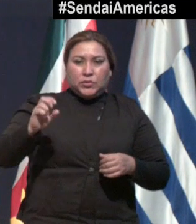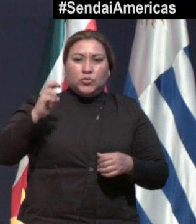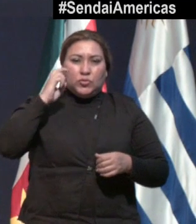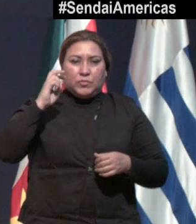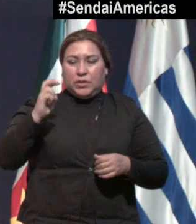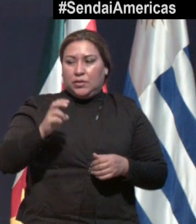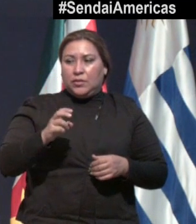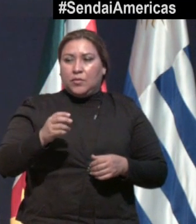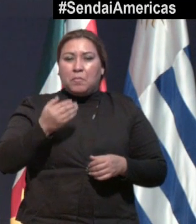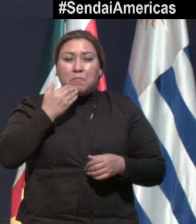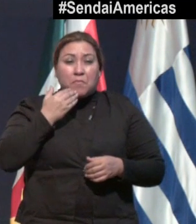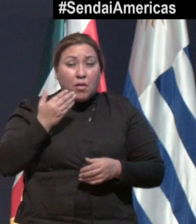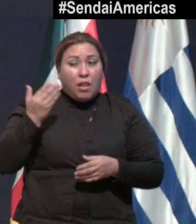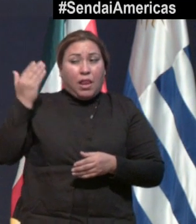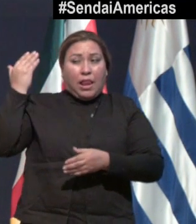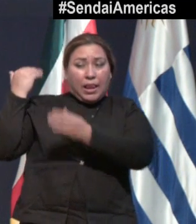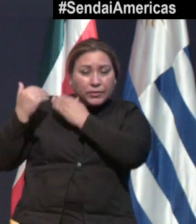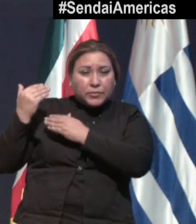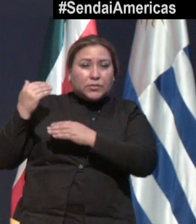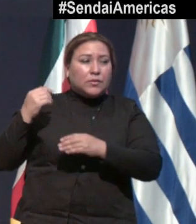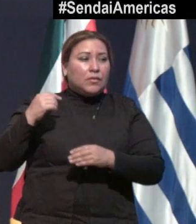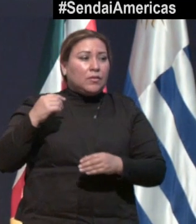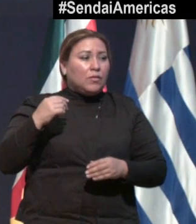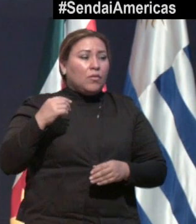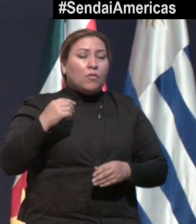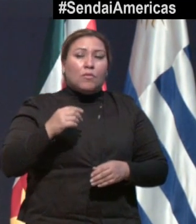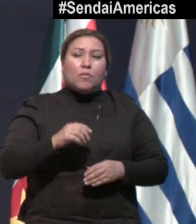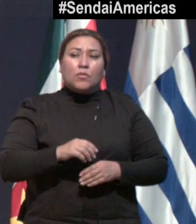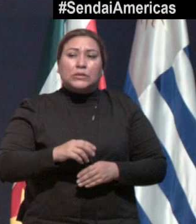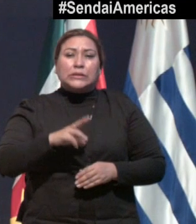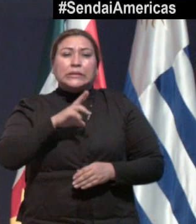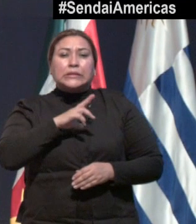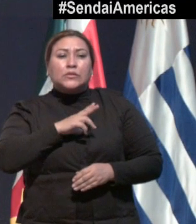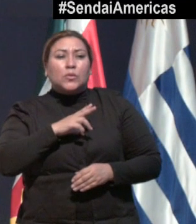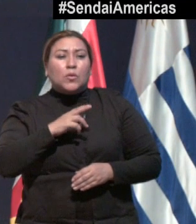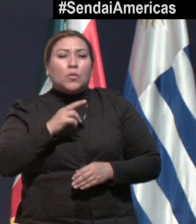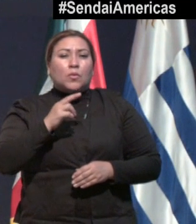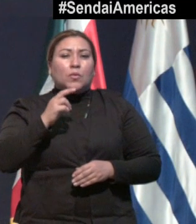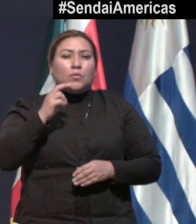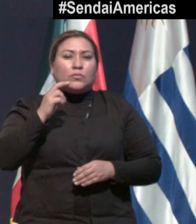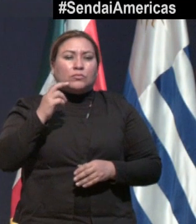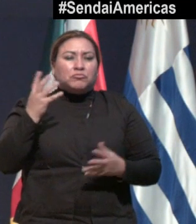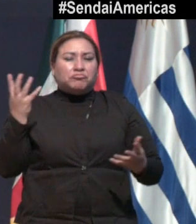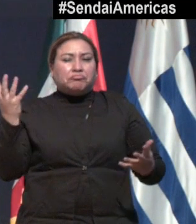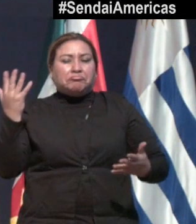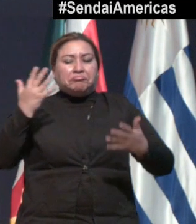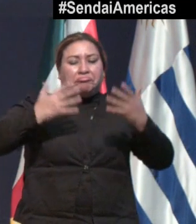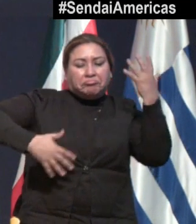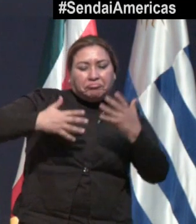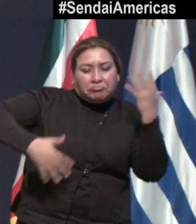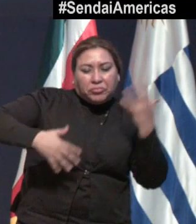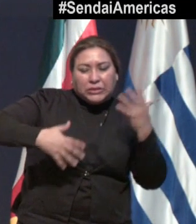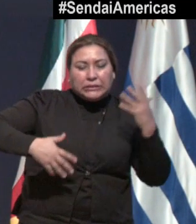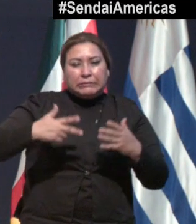año pasado, como creo que todos sabemos, tuvimos una suerte de convergencia